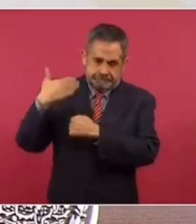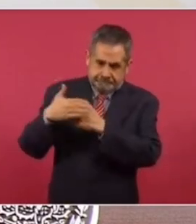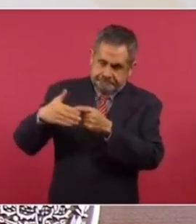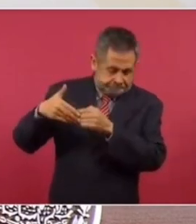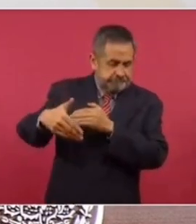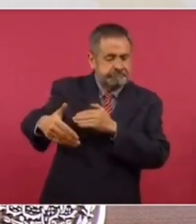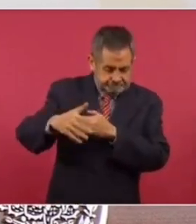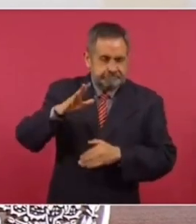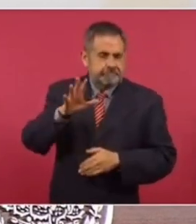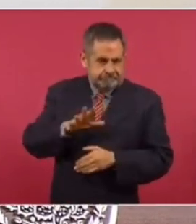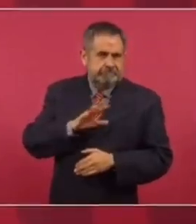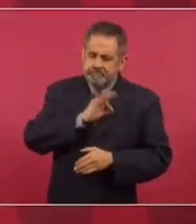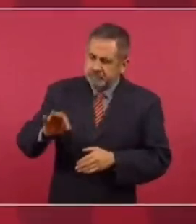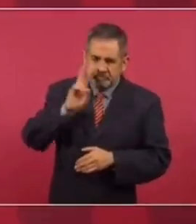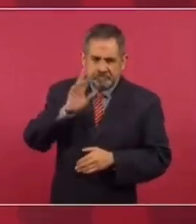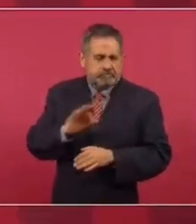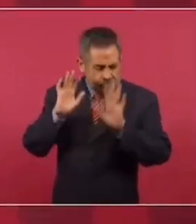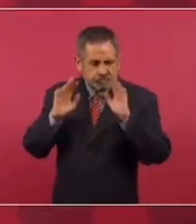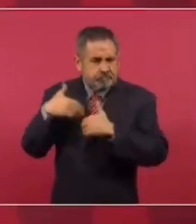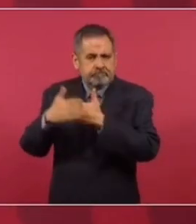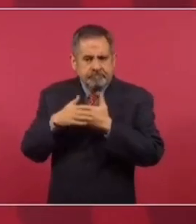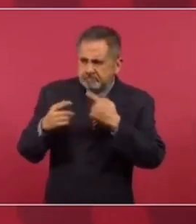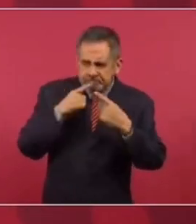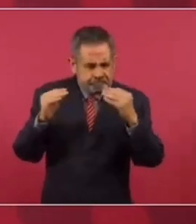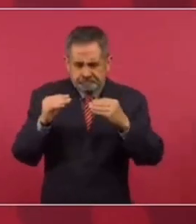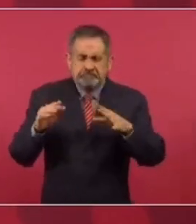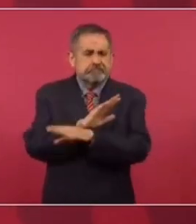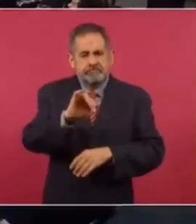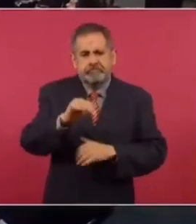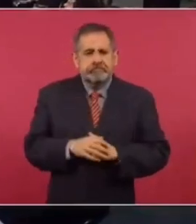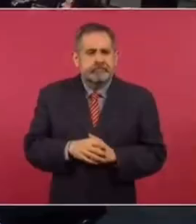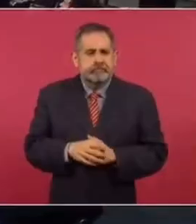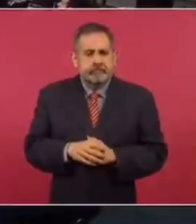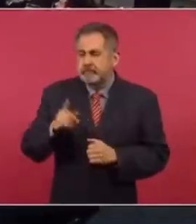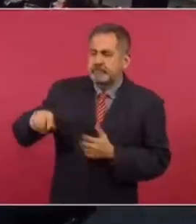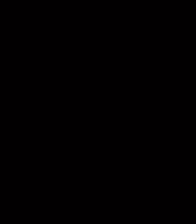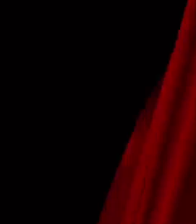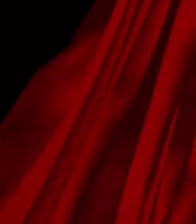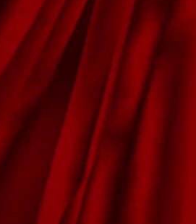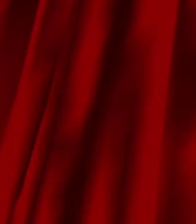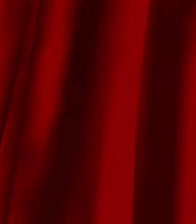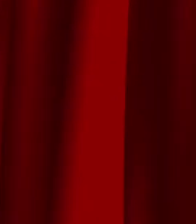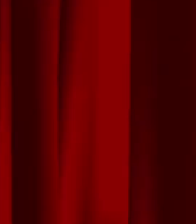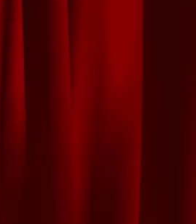otros tiempos. Cuando se tenga mayoría, a ver.